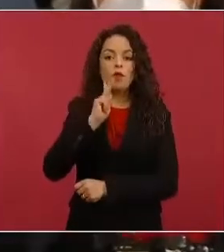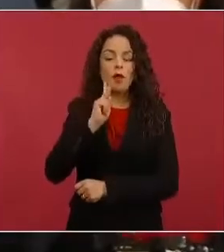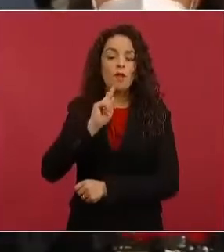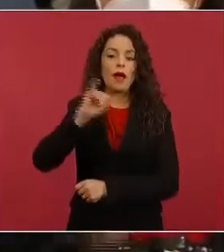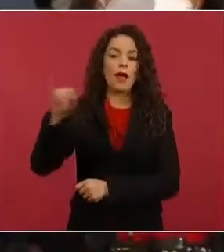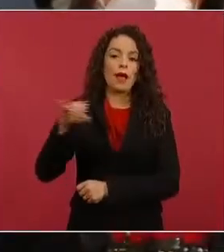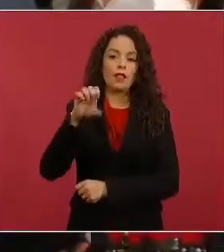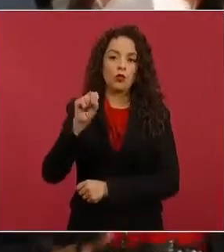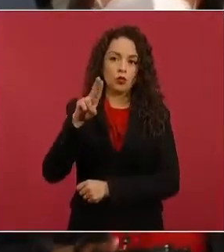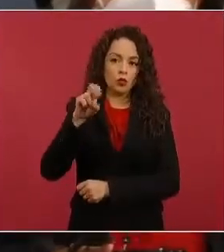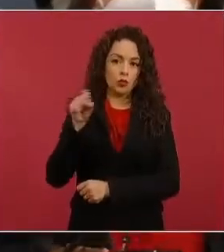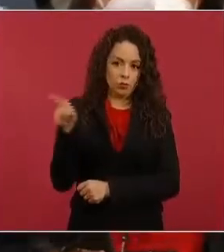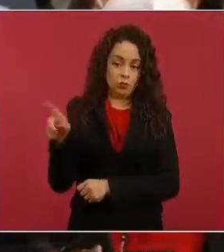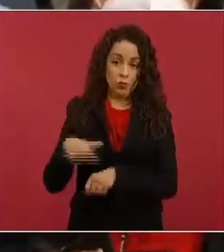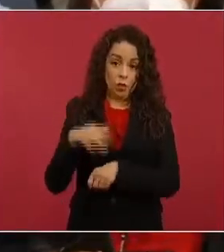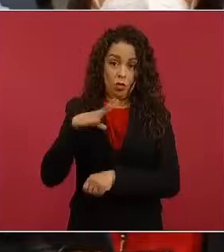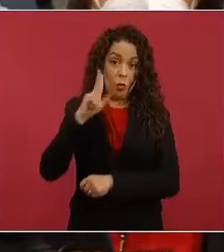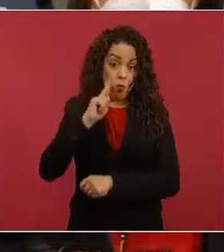cheques.